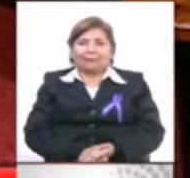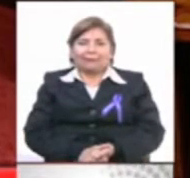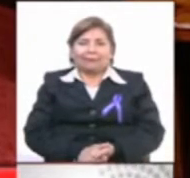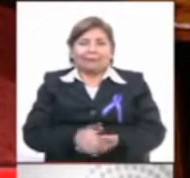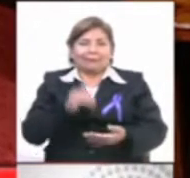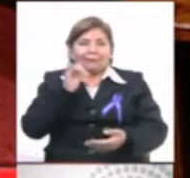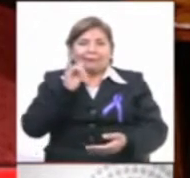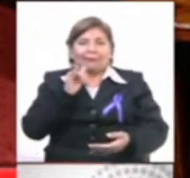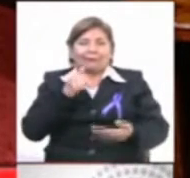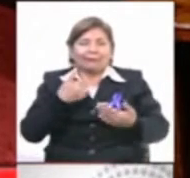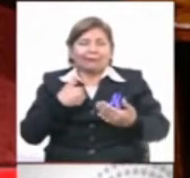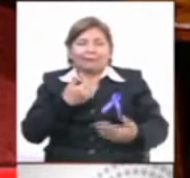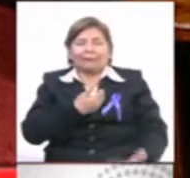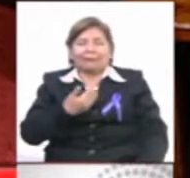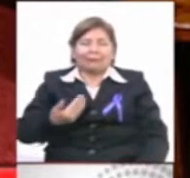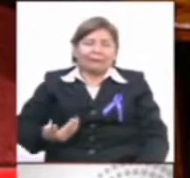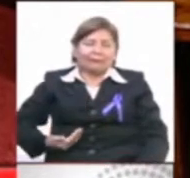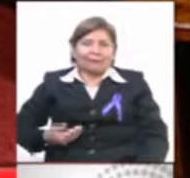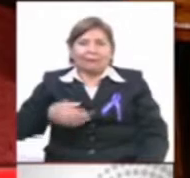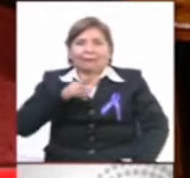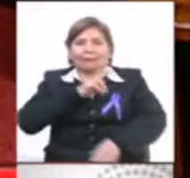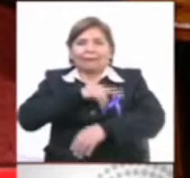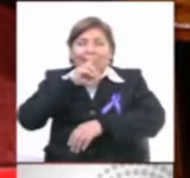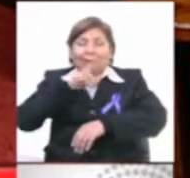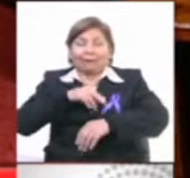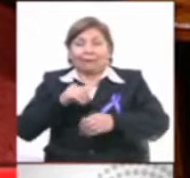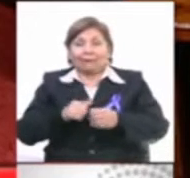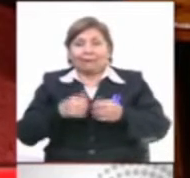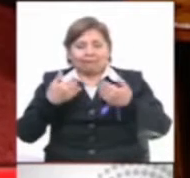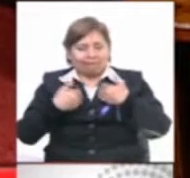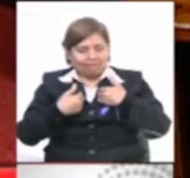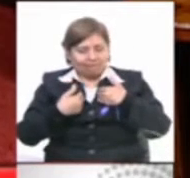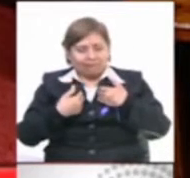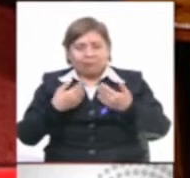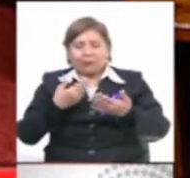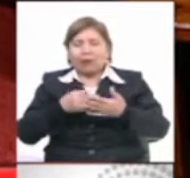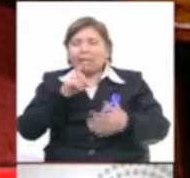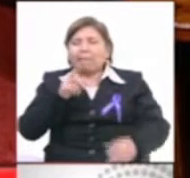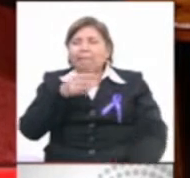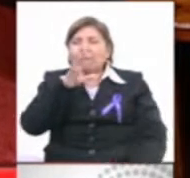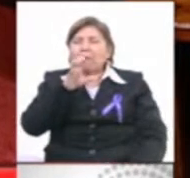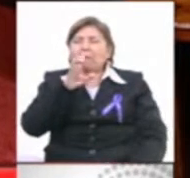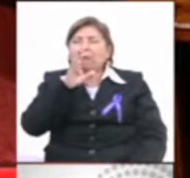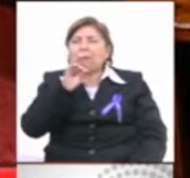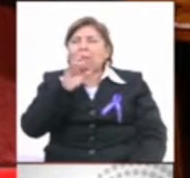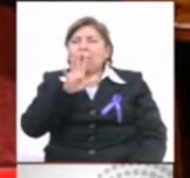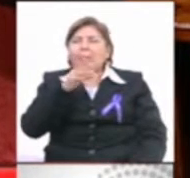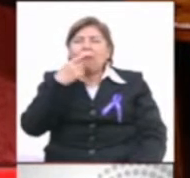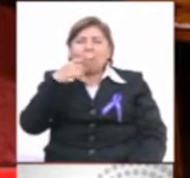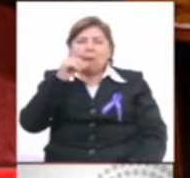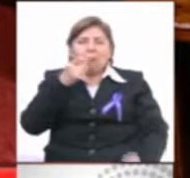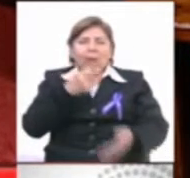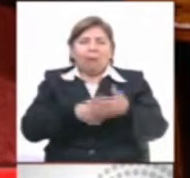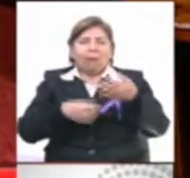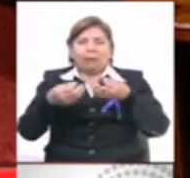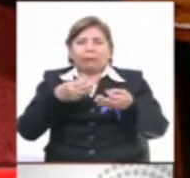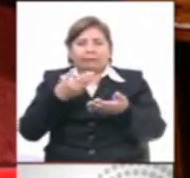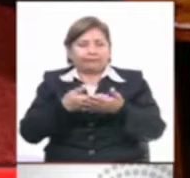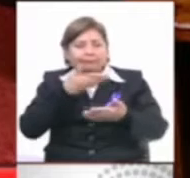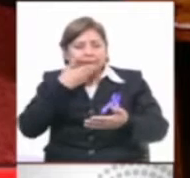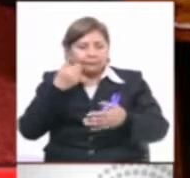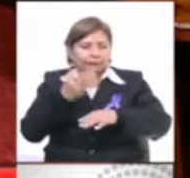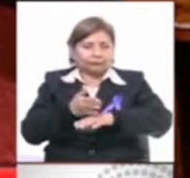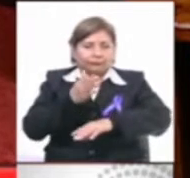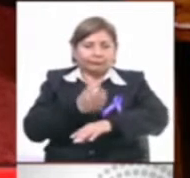y los gobiernos regionales tendrán 1.575 millones de soles y